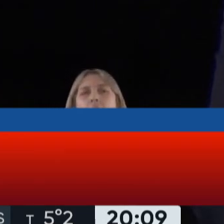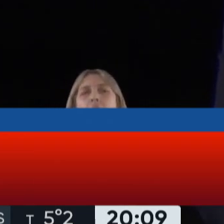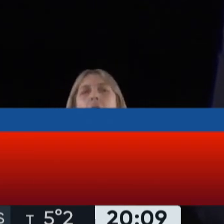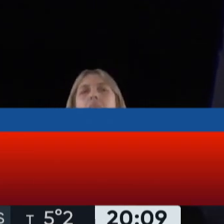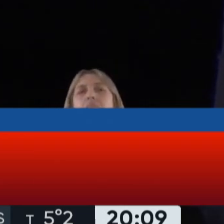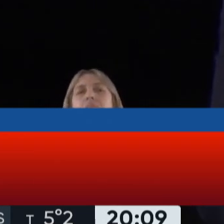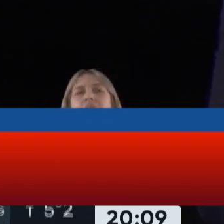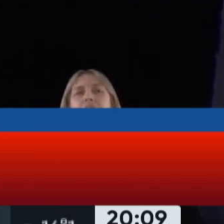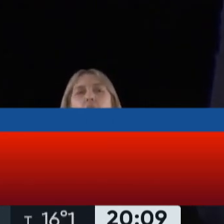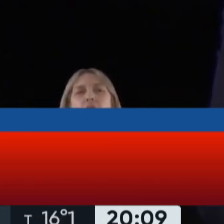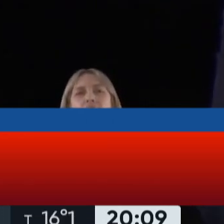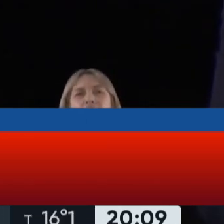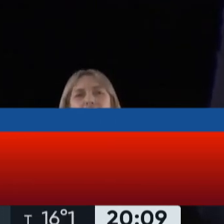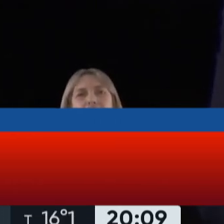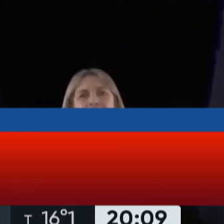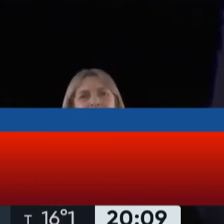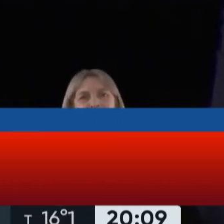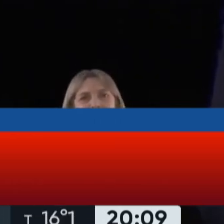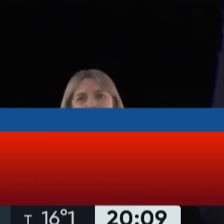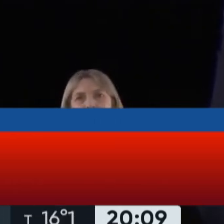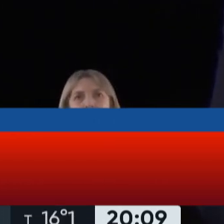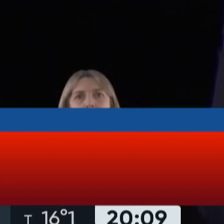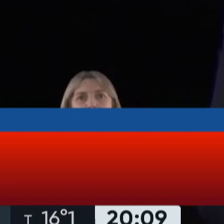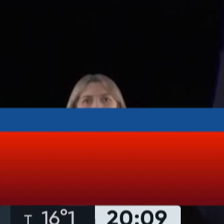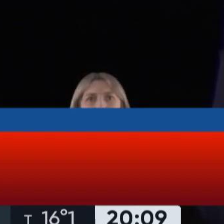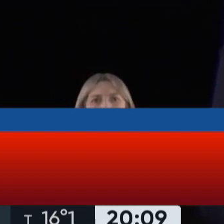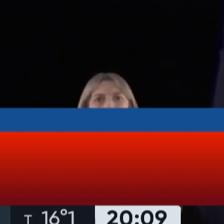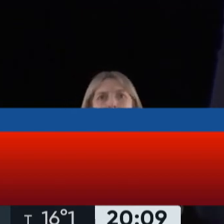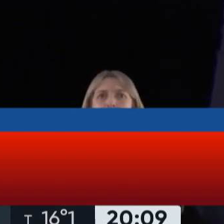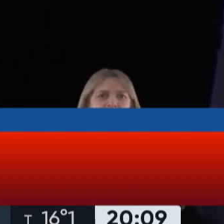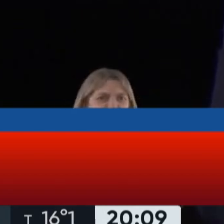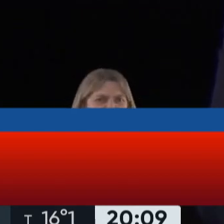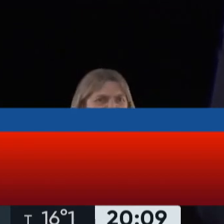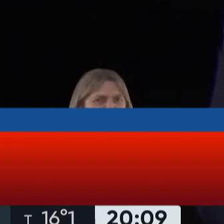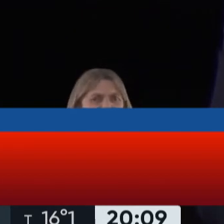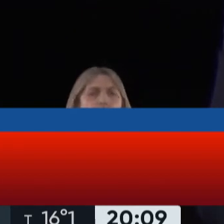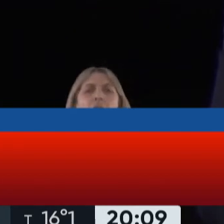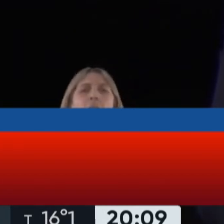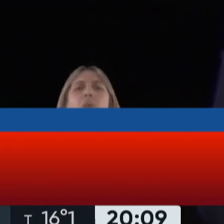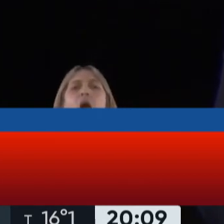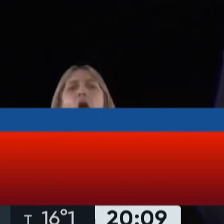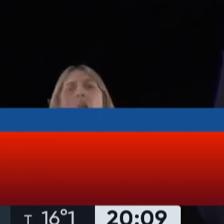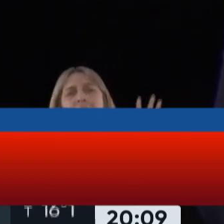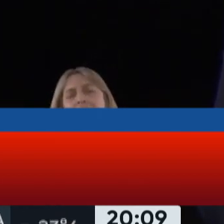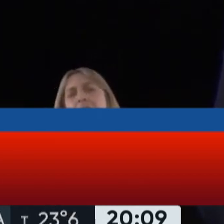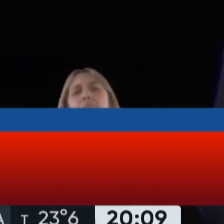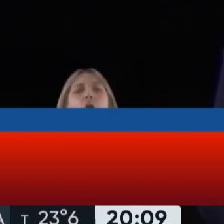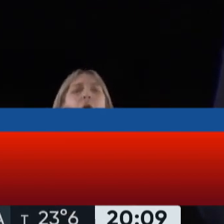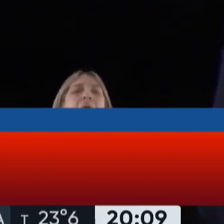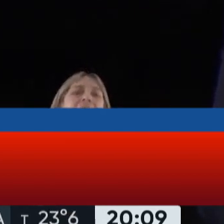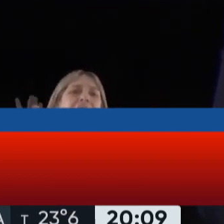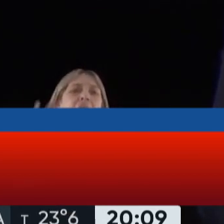eólicos. Quiero decirles que nunca voy a tener que pedir disculpas por haber creado una